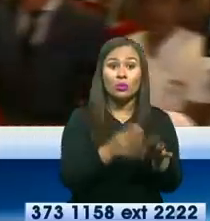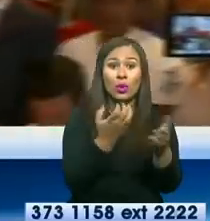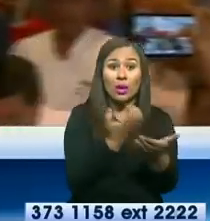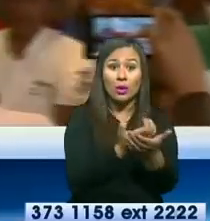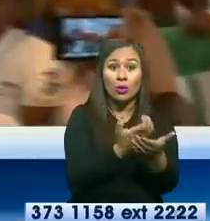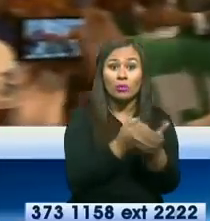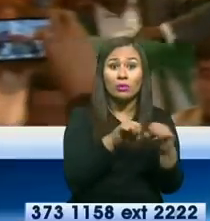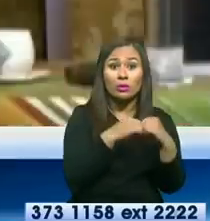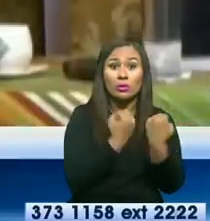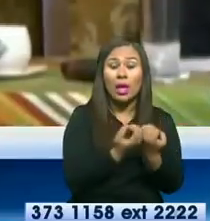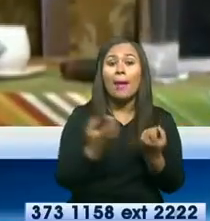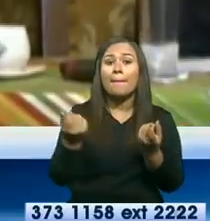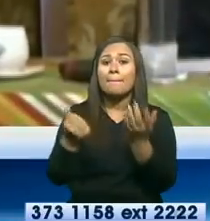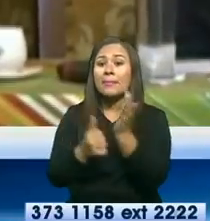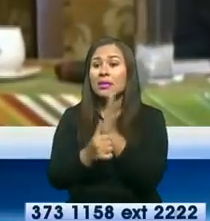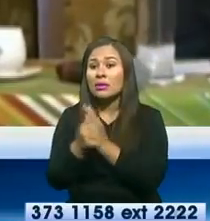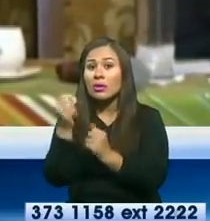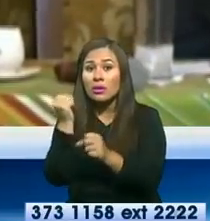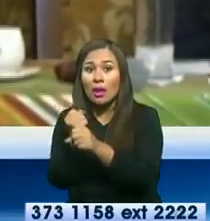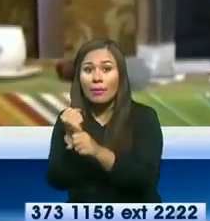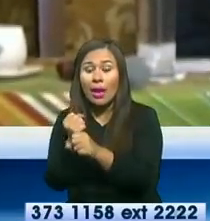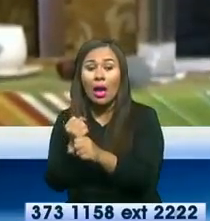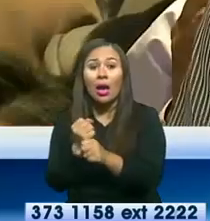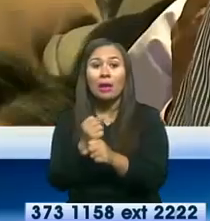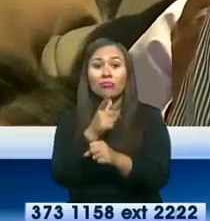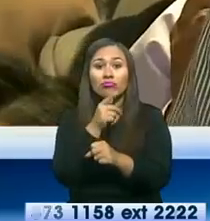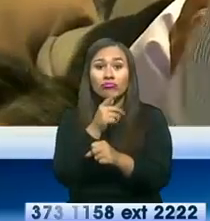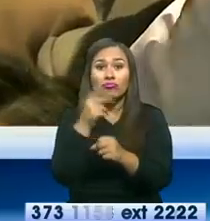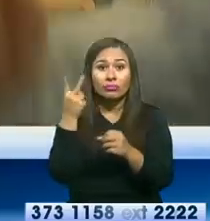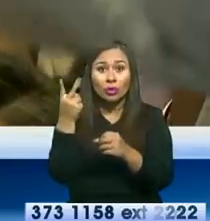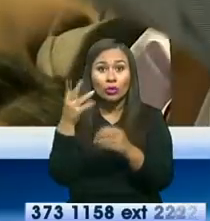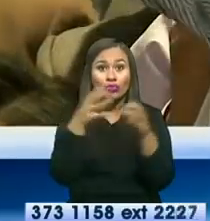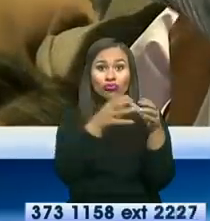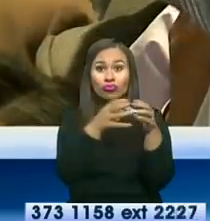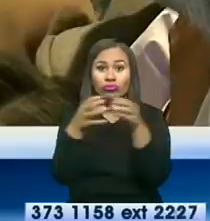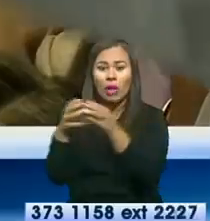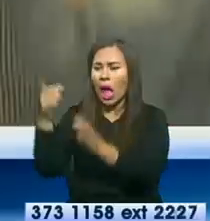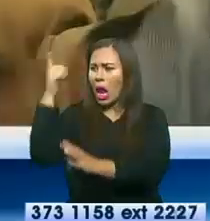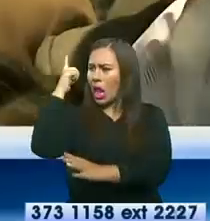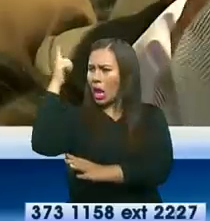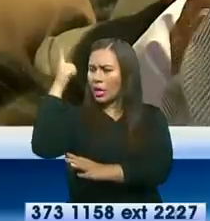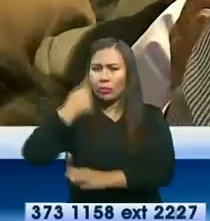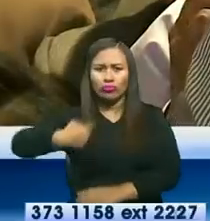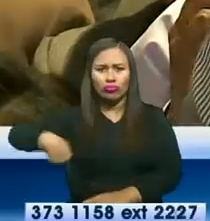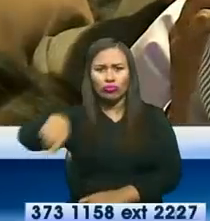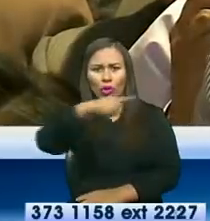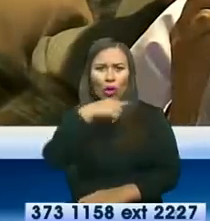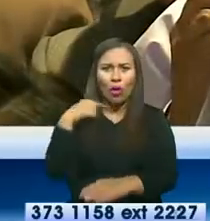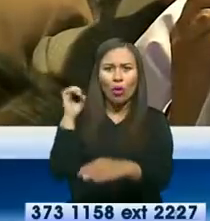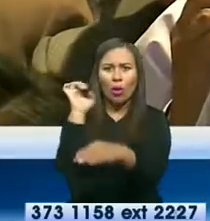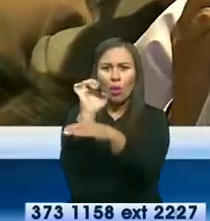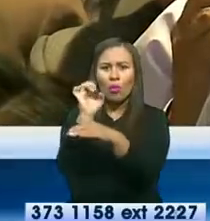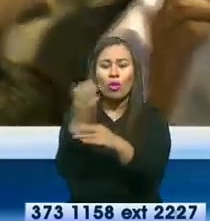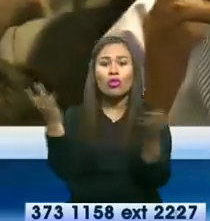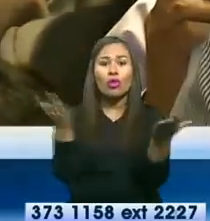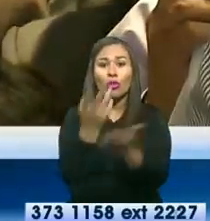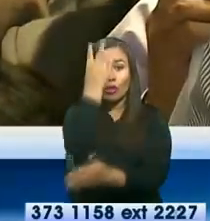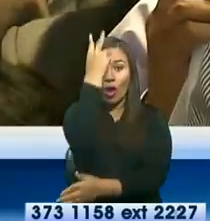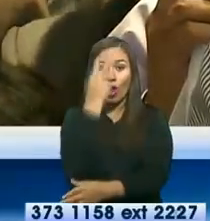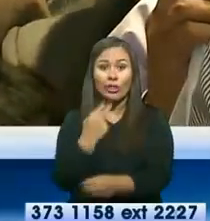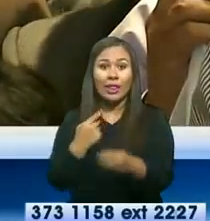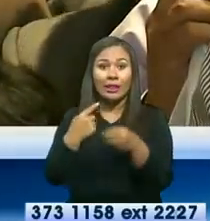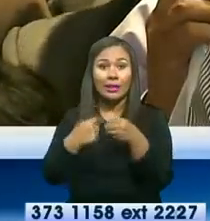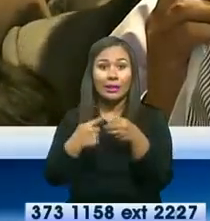y de Trabajo, Iván Espinel y Raúl Ledesma, respectivamente, lideraron la reunión que se desarrolló en un hotel de Quito, en